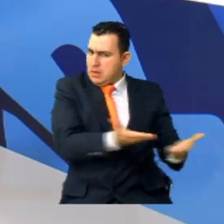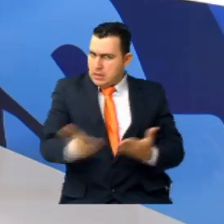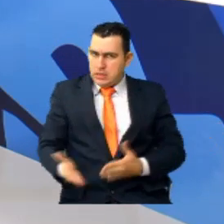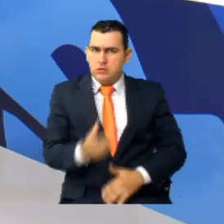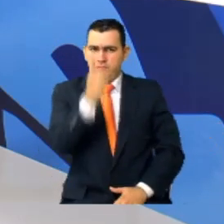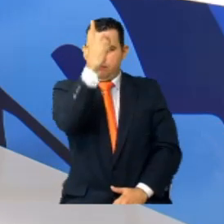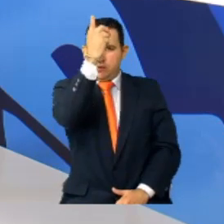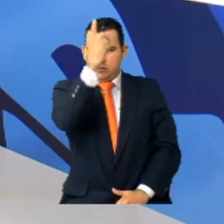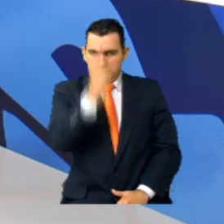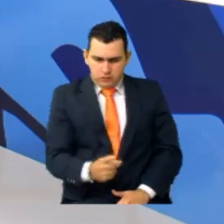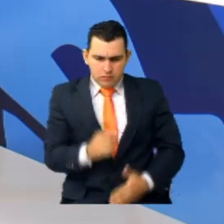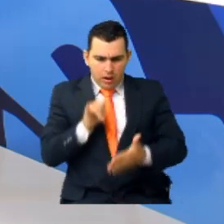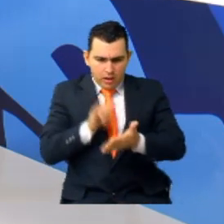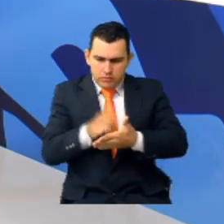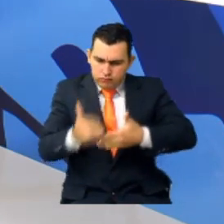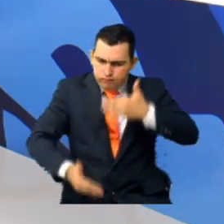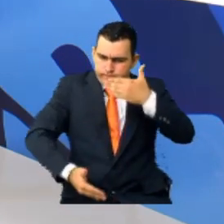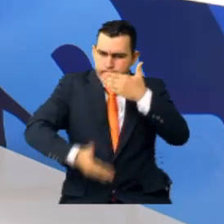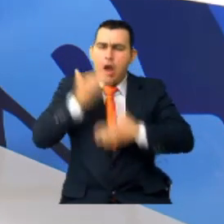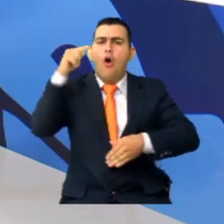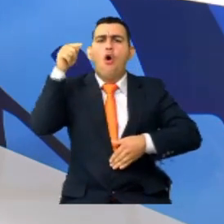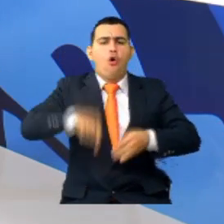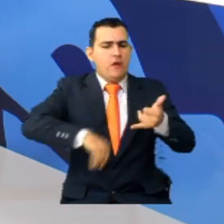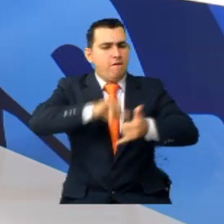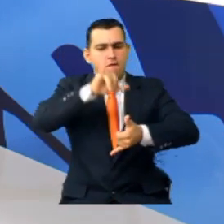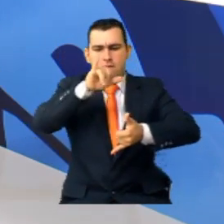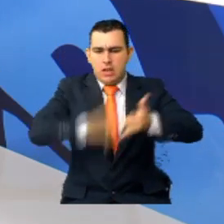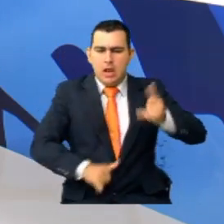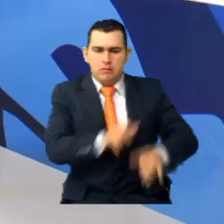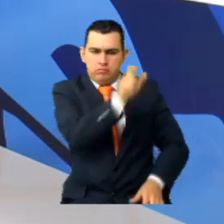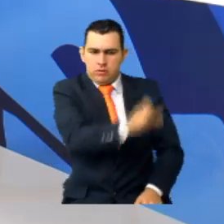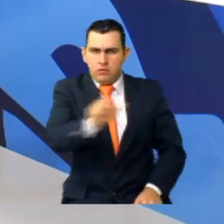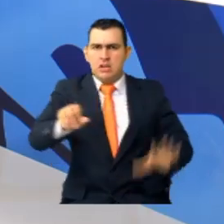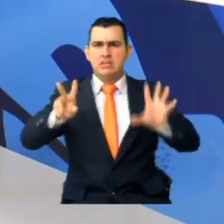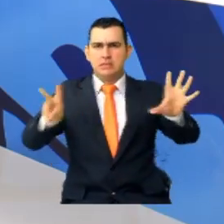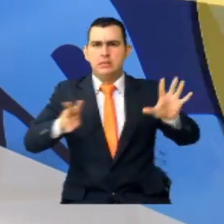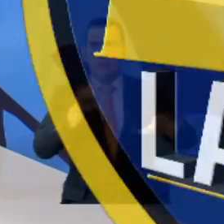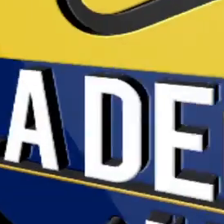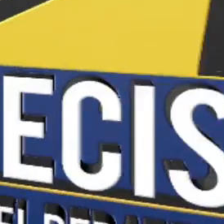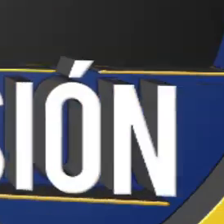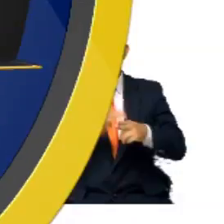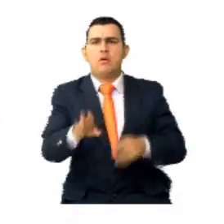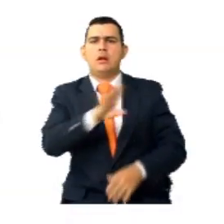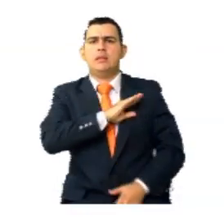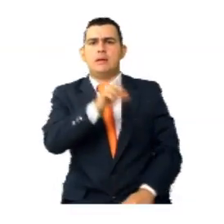Decisión, el debate final con los 7 candidatos a la alcaldía de Barranca Bermeja.